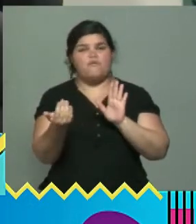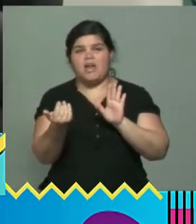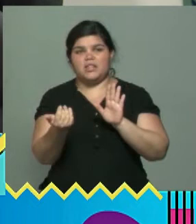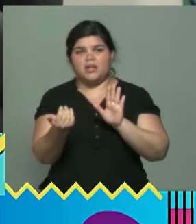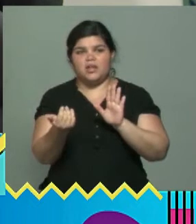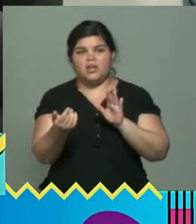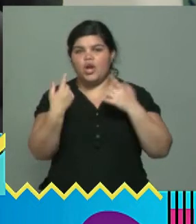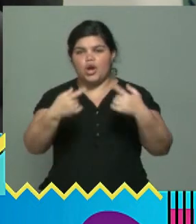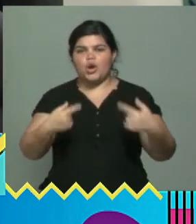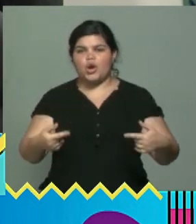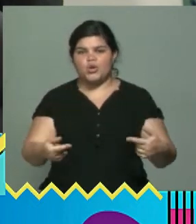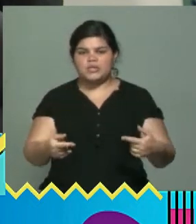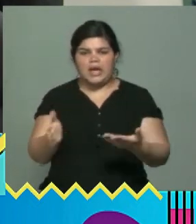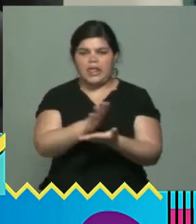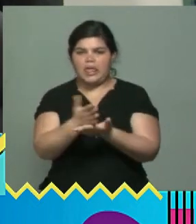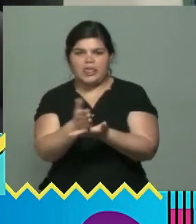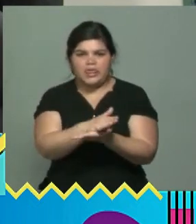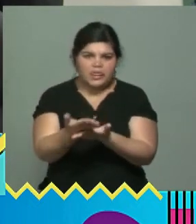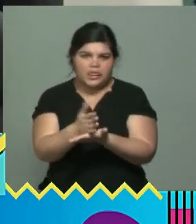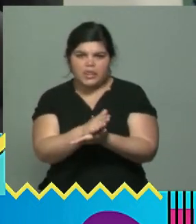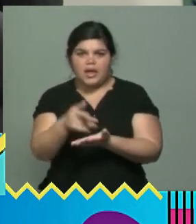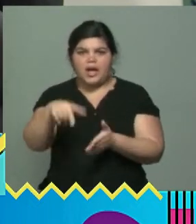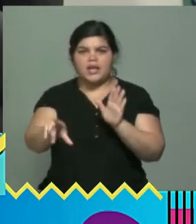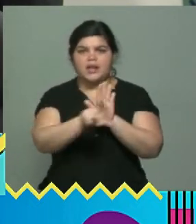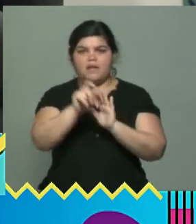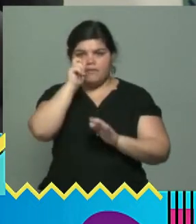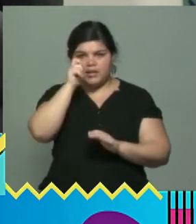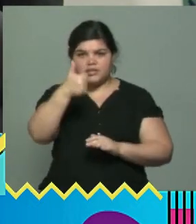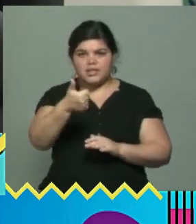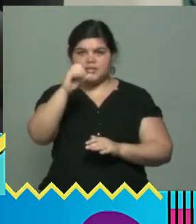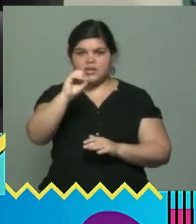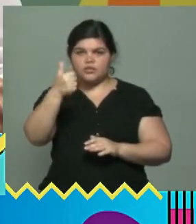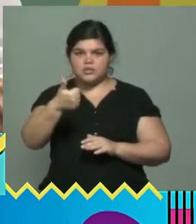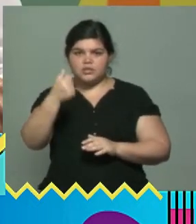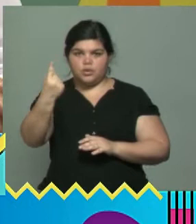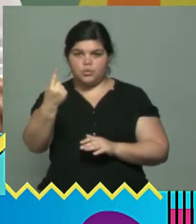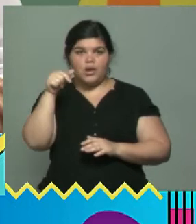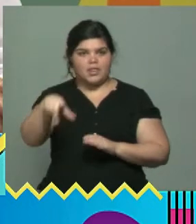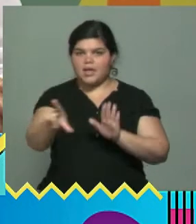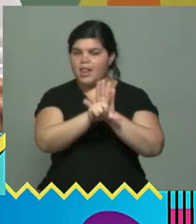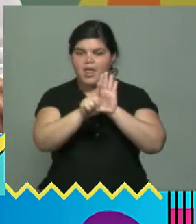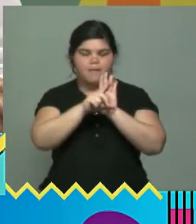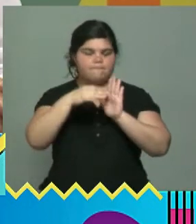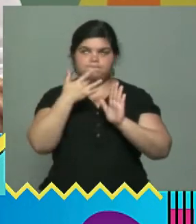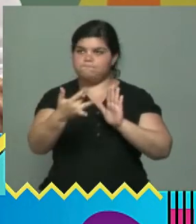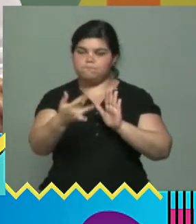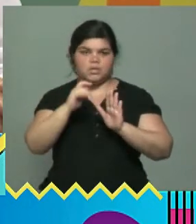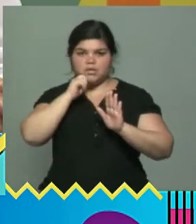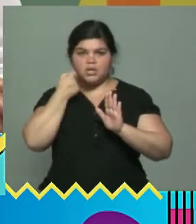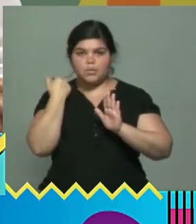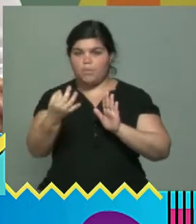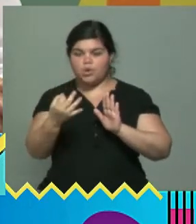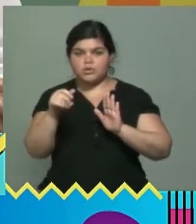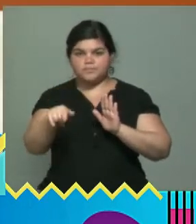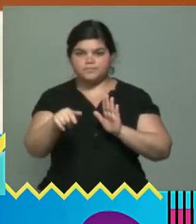grises en la intervención de la 26061. Si bien realmente es una ley espectacular y que plantea un